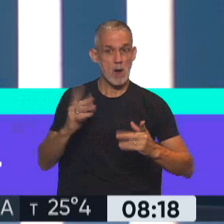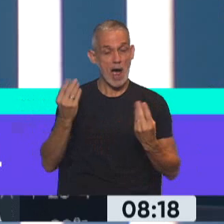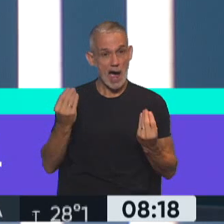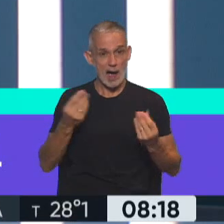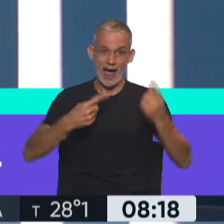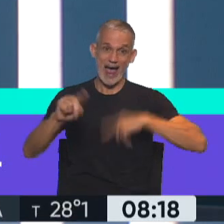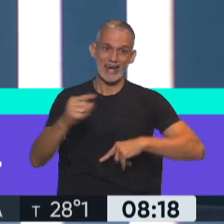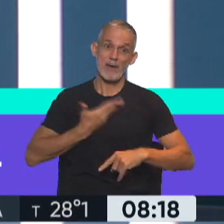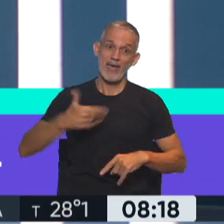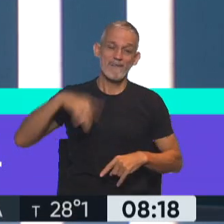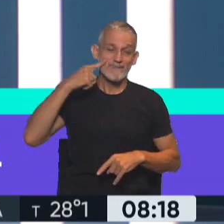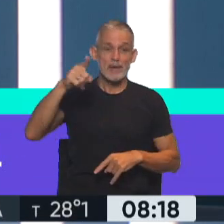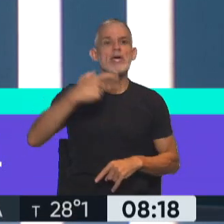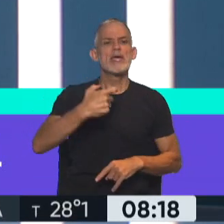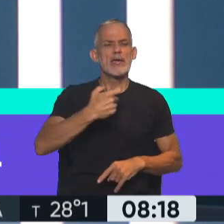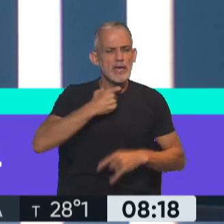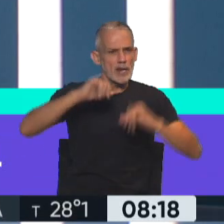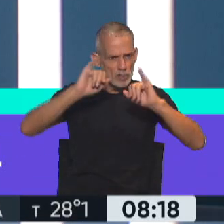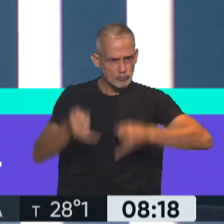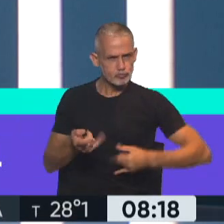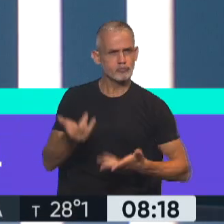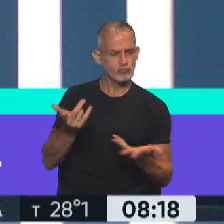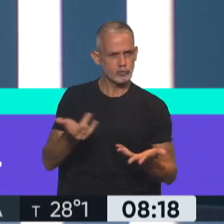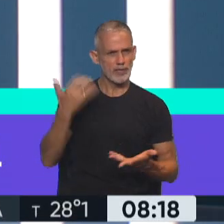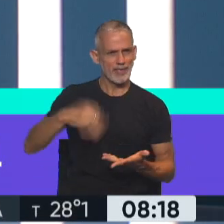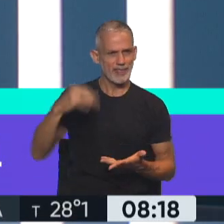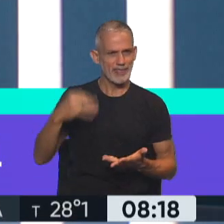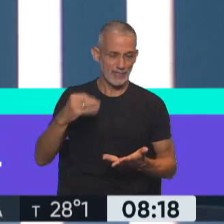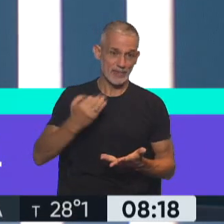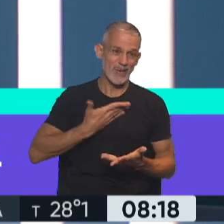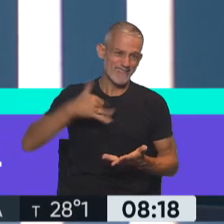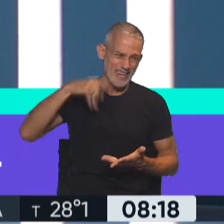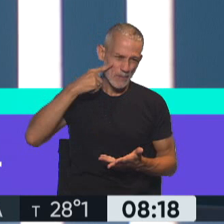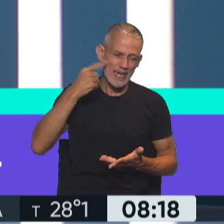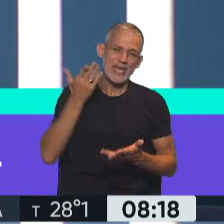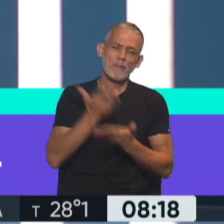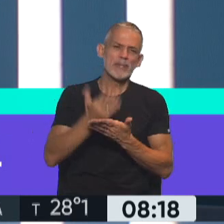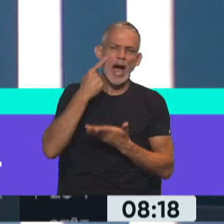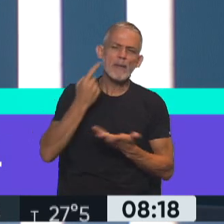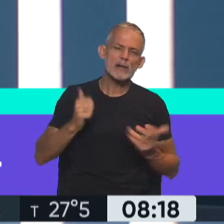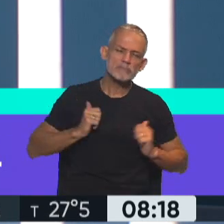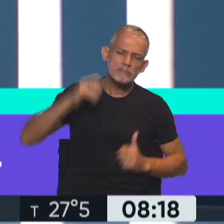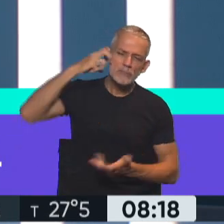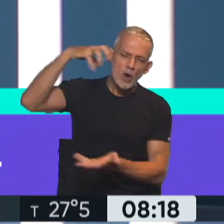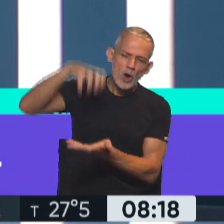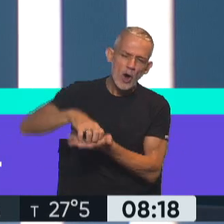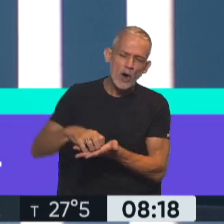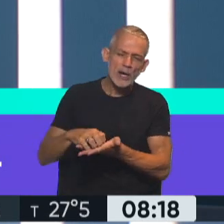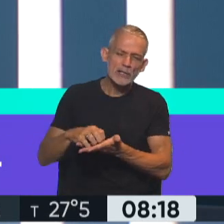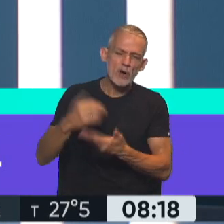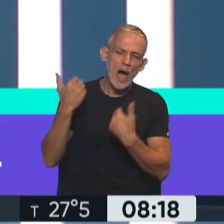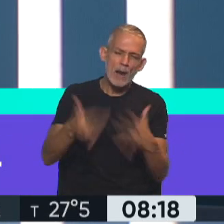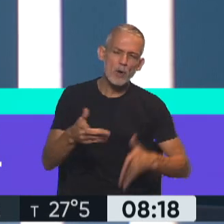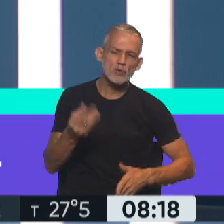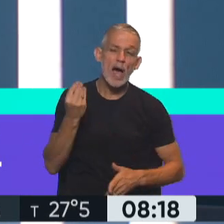contrario a lo que quiere el fondo, porque el fondo quiere tener, desde el punto de vista político, ver también el entendimiento y el respaldo